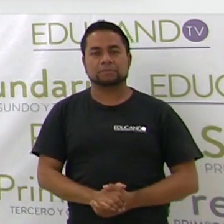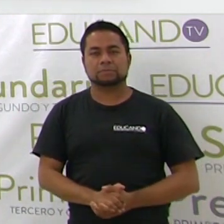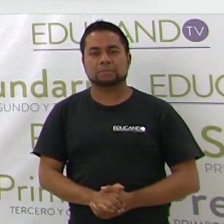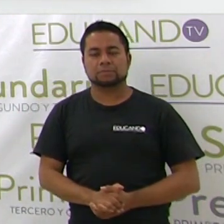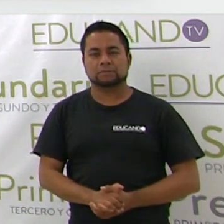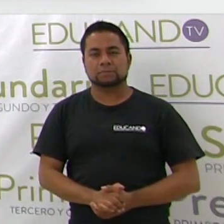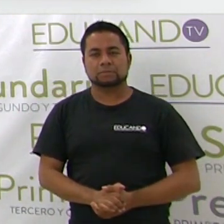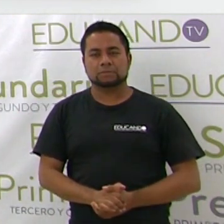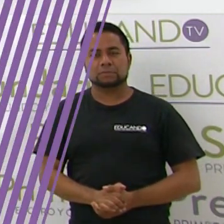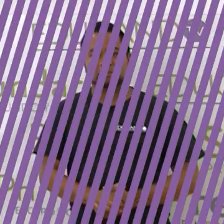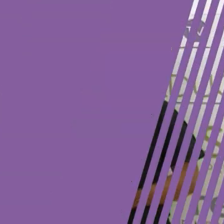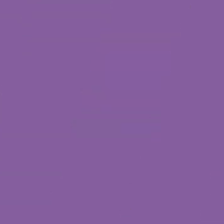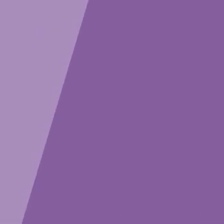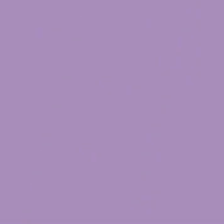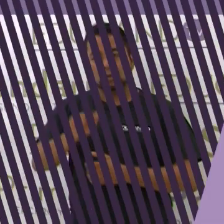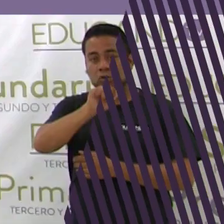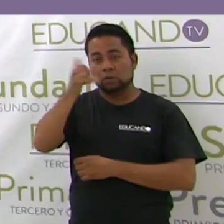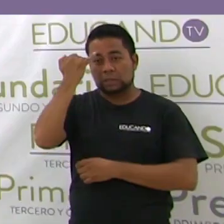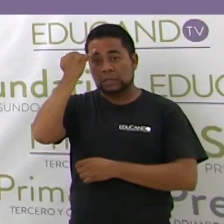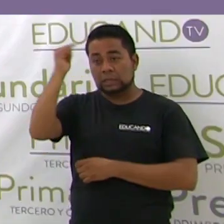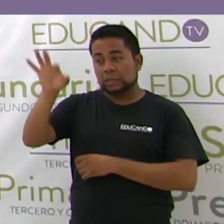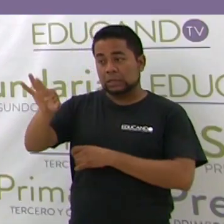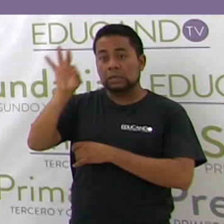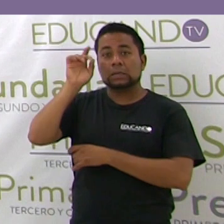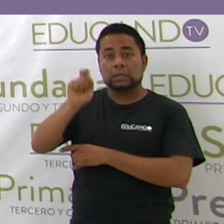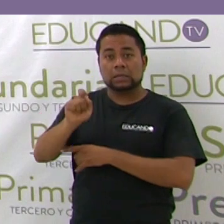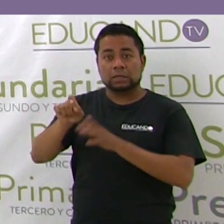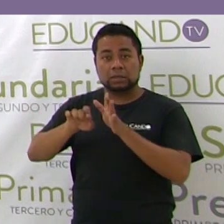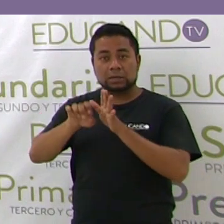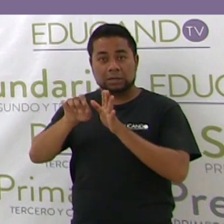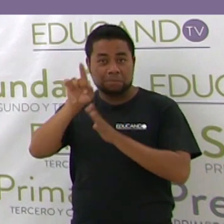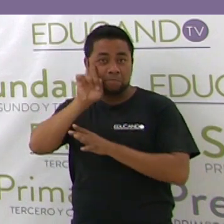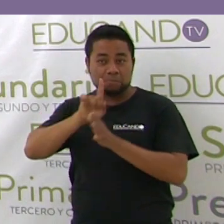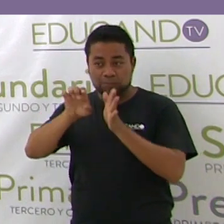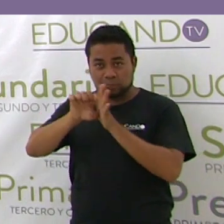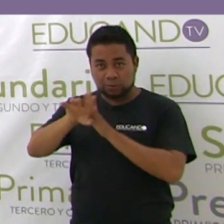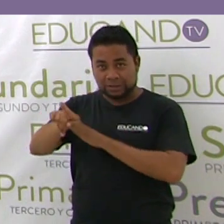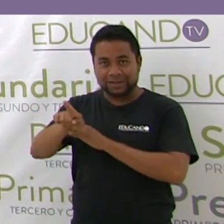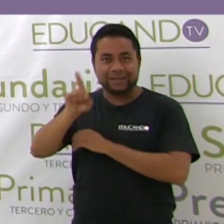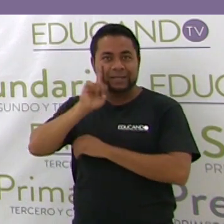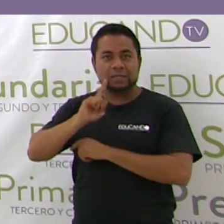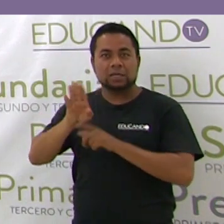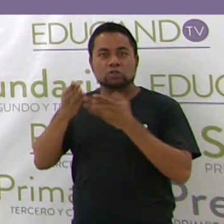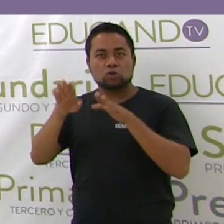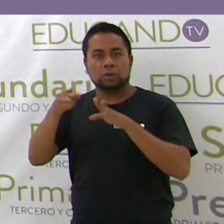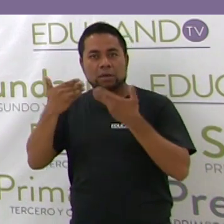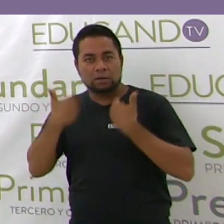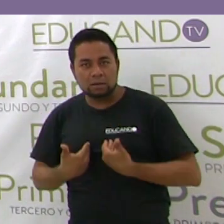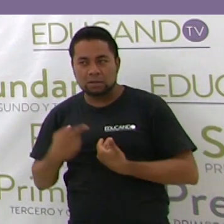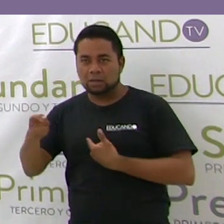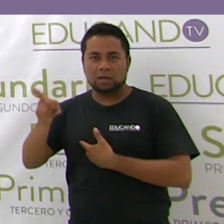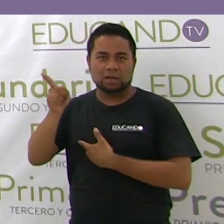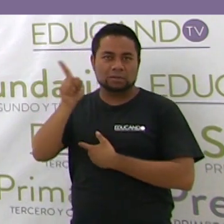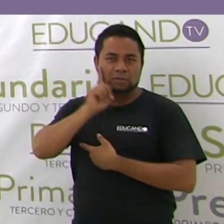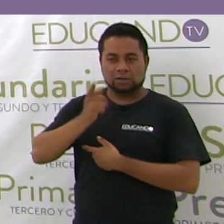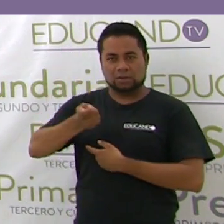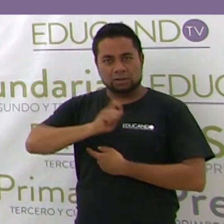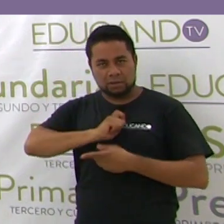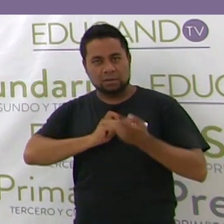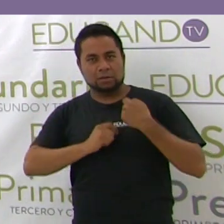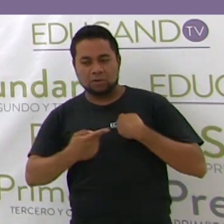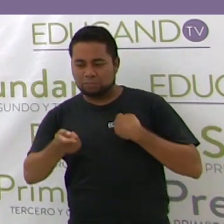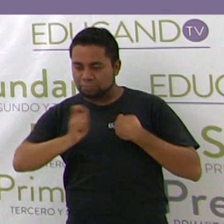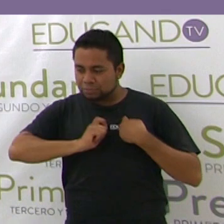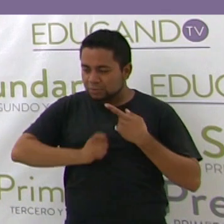Tercer idea que pudimos rescatar es que Cindy habla de ella misma. Habla de ella